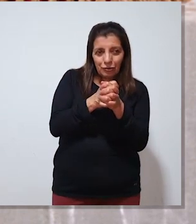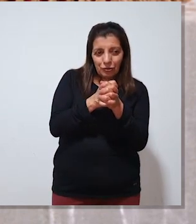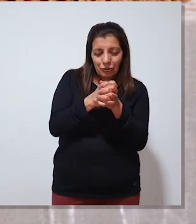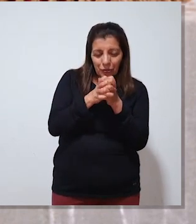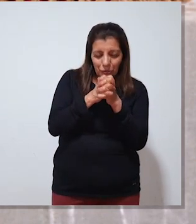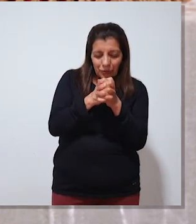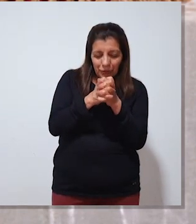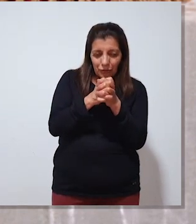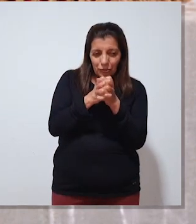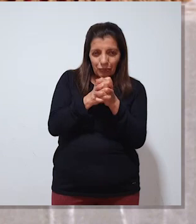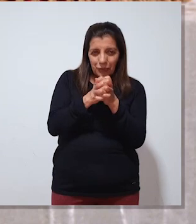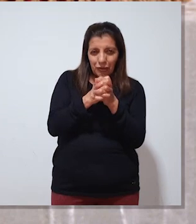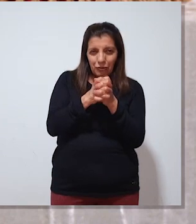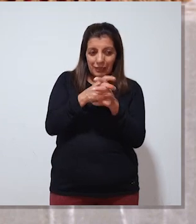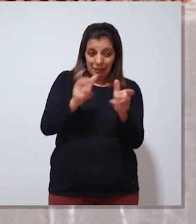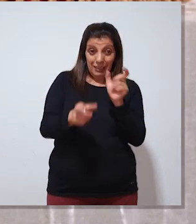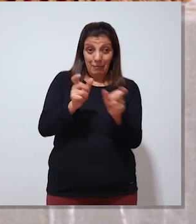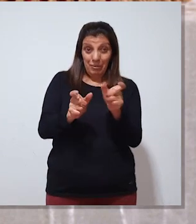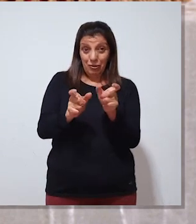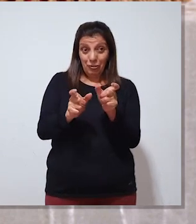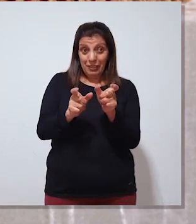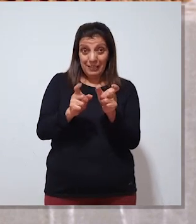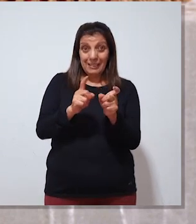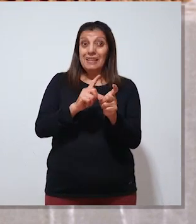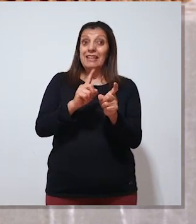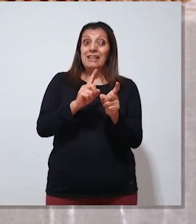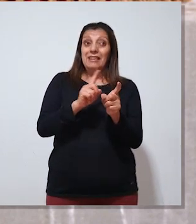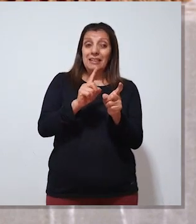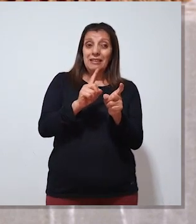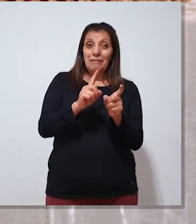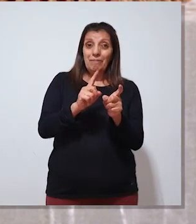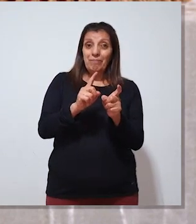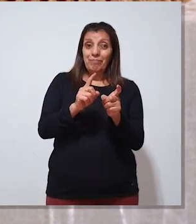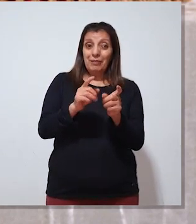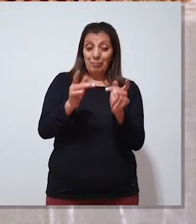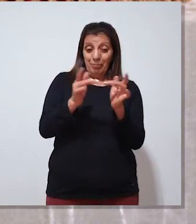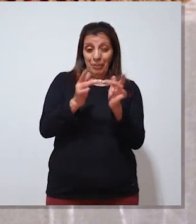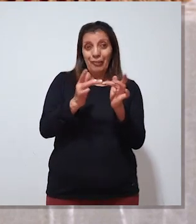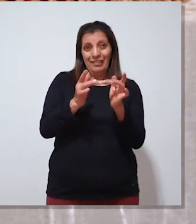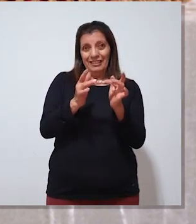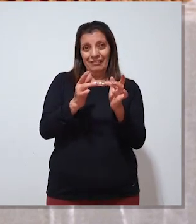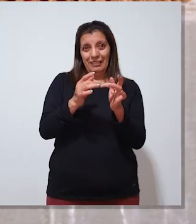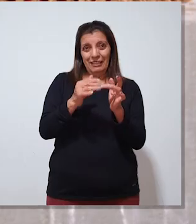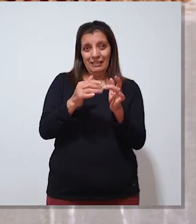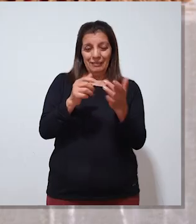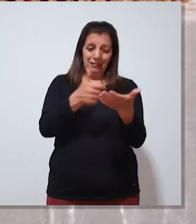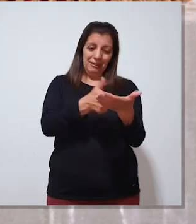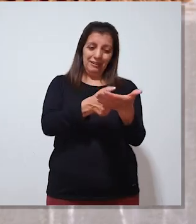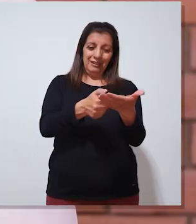más juntos que nunca. De ello agradezco a sacerdotes y fieles por la creatividad de su